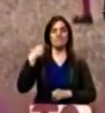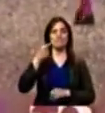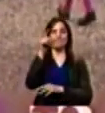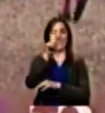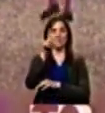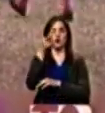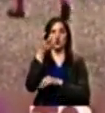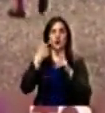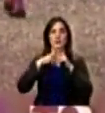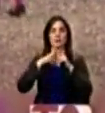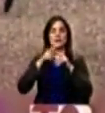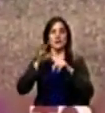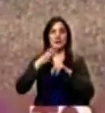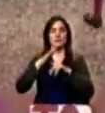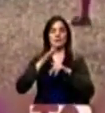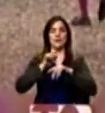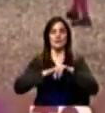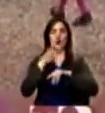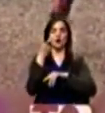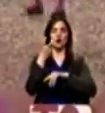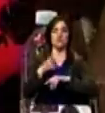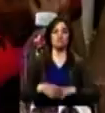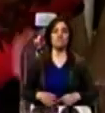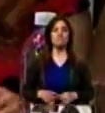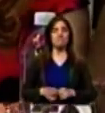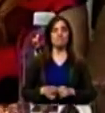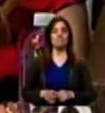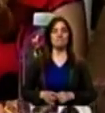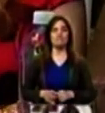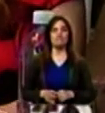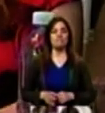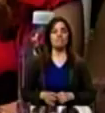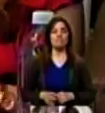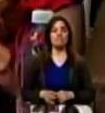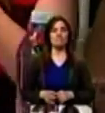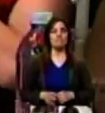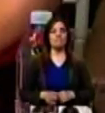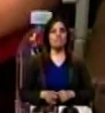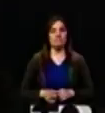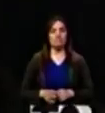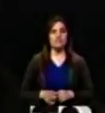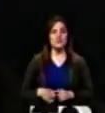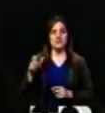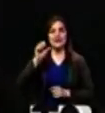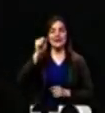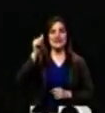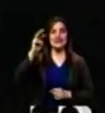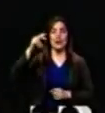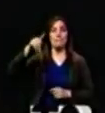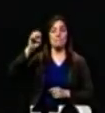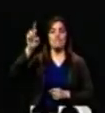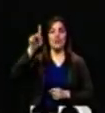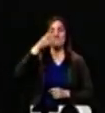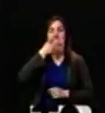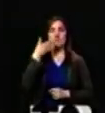12, empezará la feria a las 12 del mediodía. El quiteño Álvaro Samper, que está atravesando por los mejores momentos de